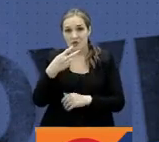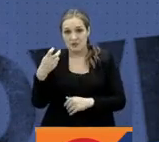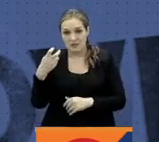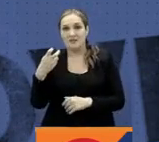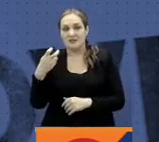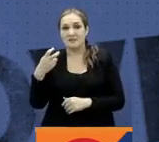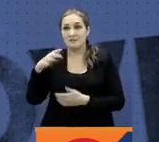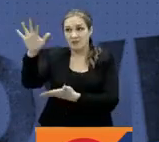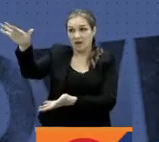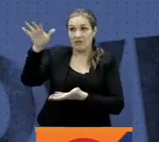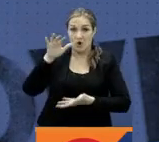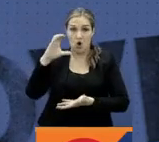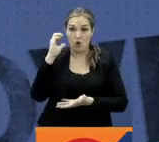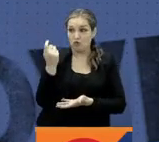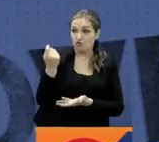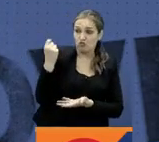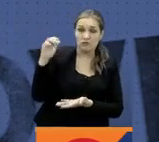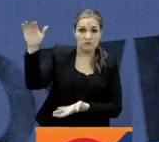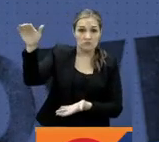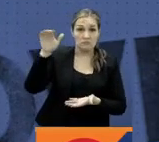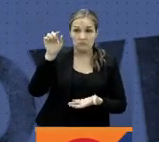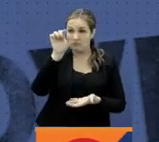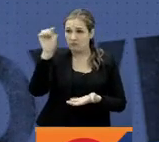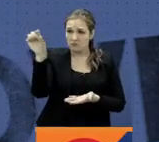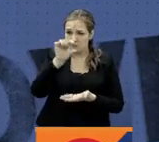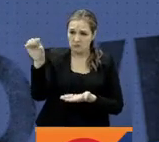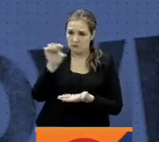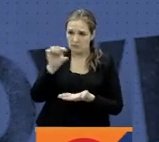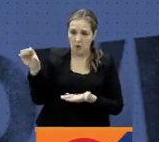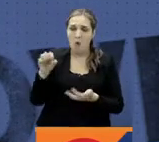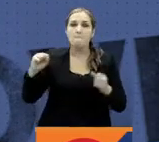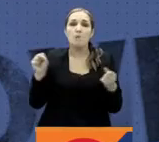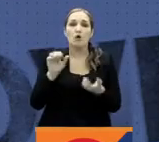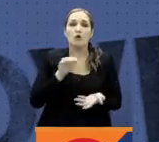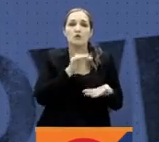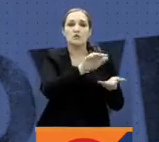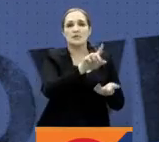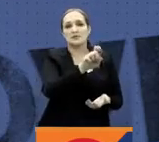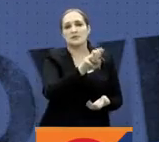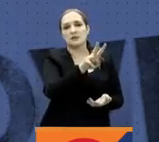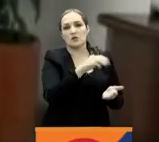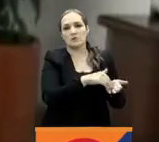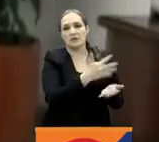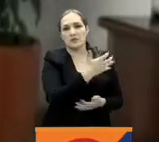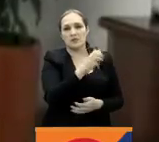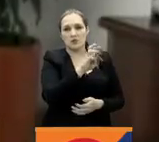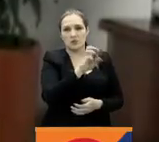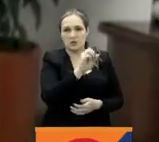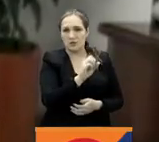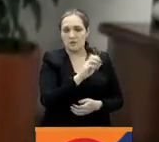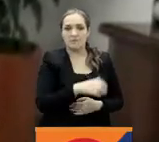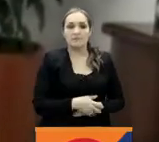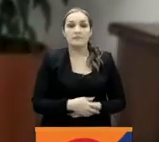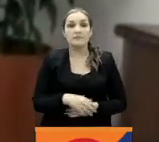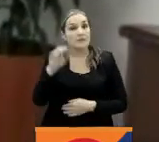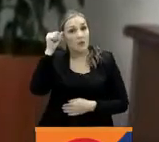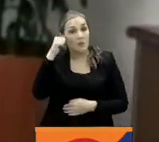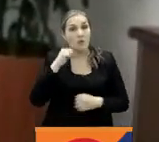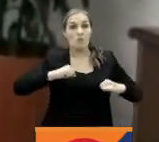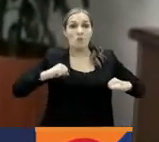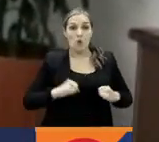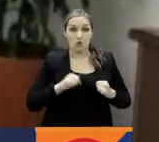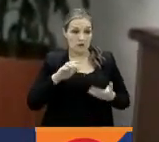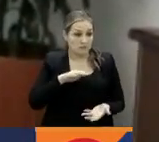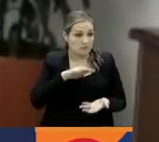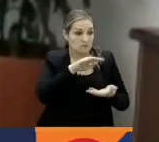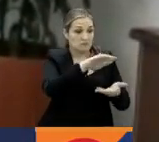Moderna que recibió el país en las últimas semanas, a la capital le fueron asignadas 62.580. Recuerden que en la ciudad de Bogotá